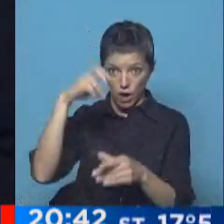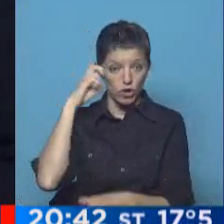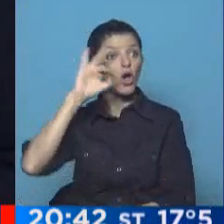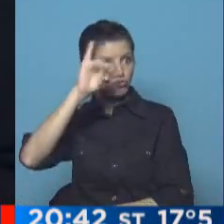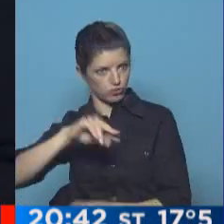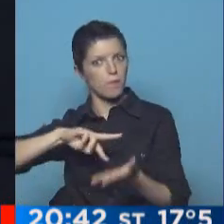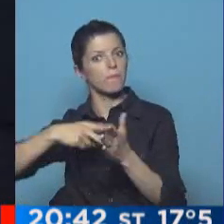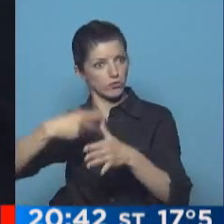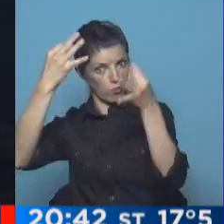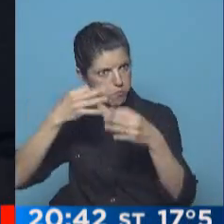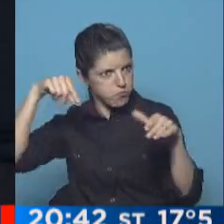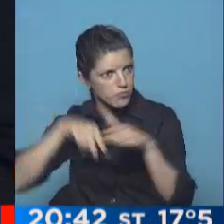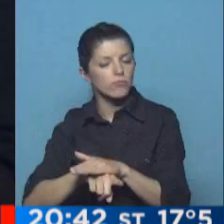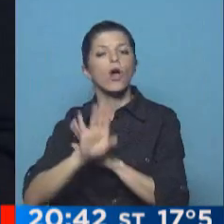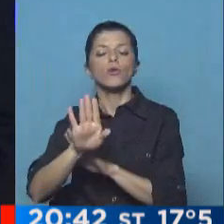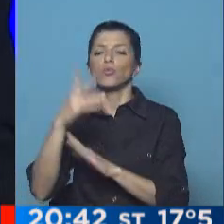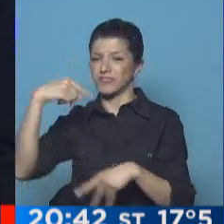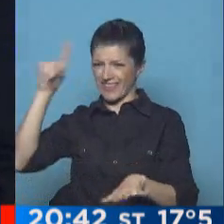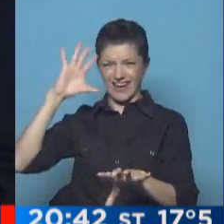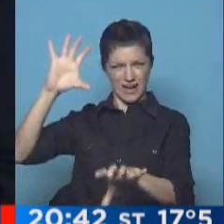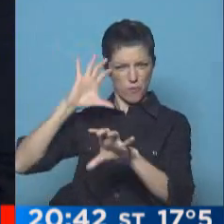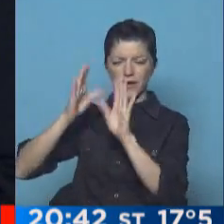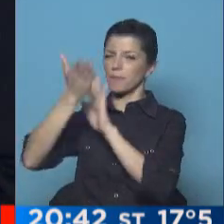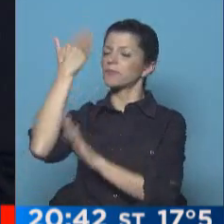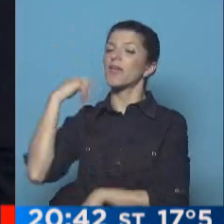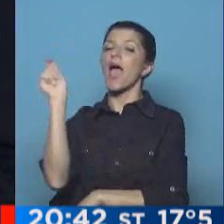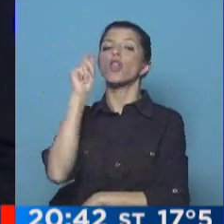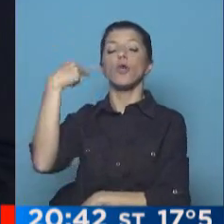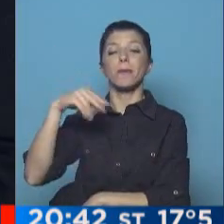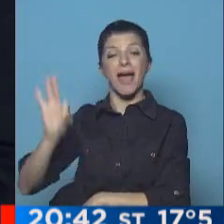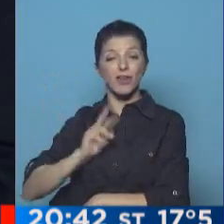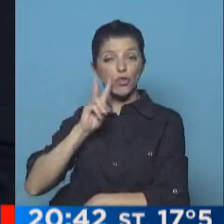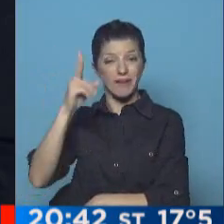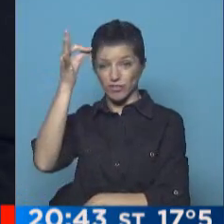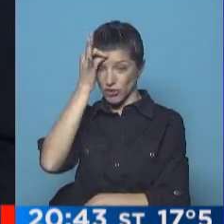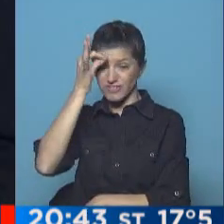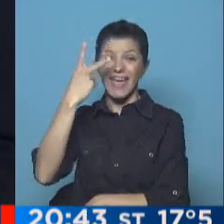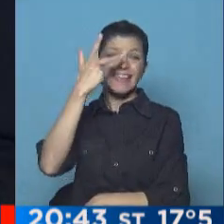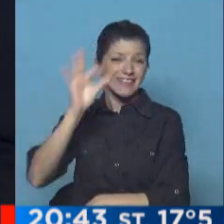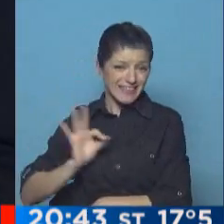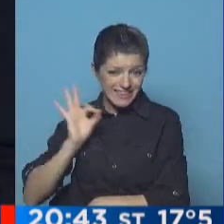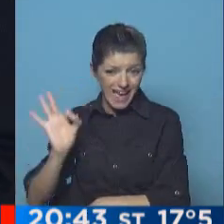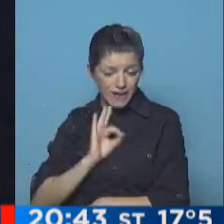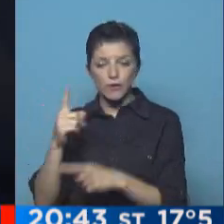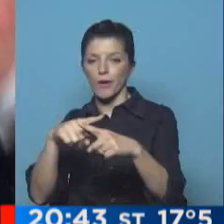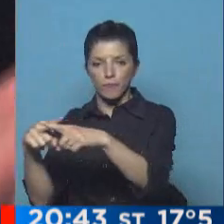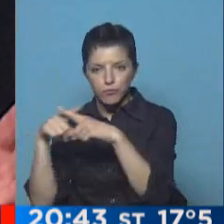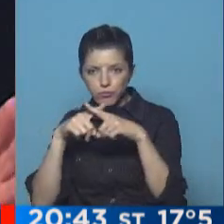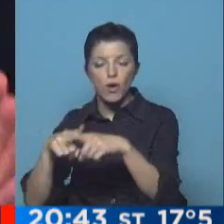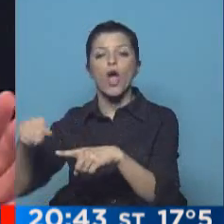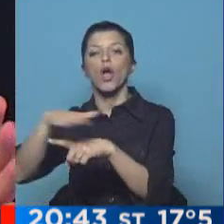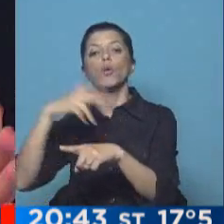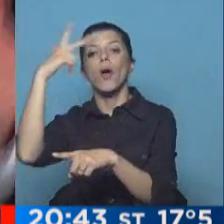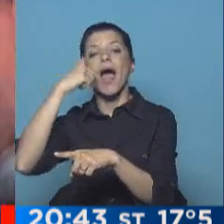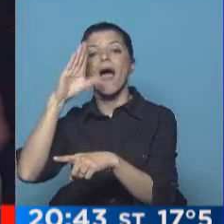bien concretos. Al fin y al cabo, ustedes recordarán, desde noviembre de 2012, ya hace 3 años que están negociando en La Habana, los